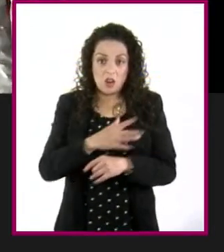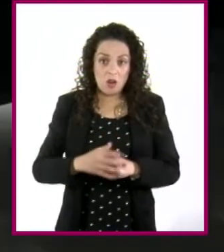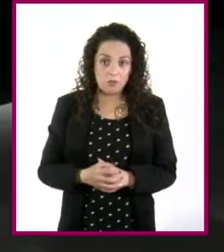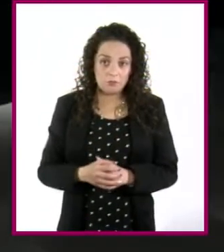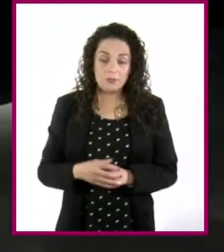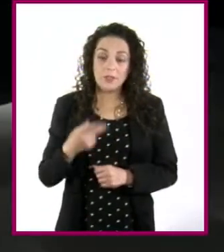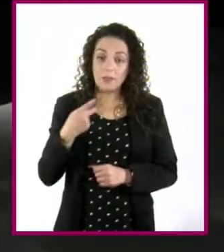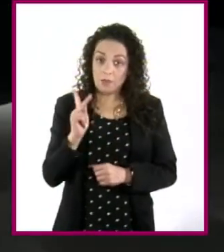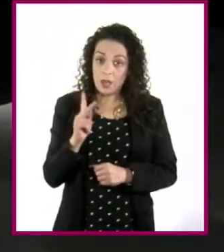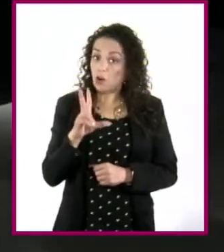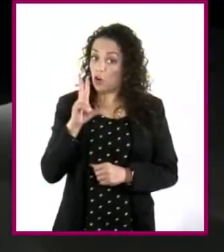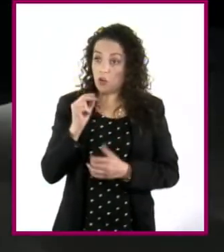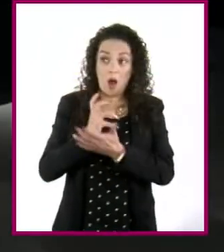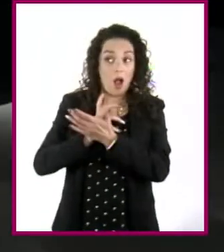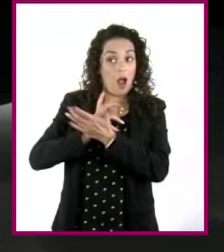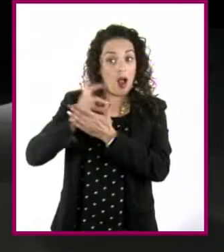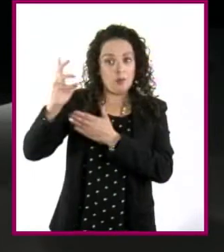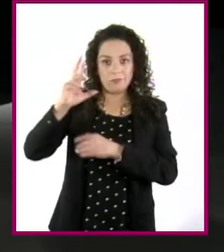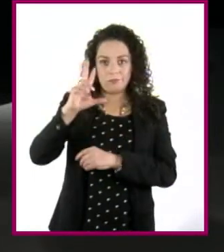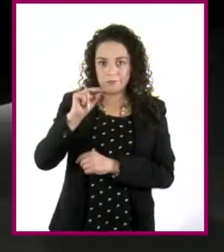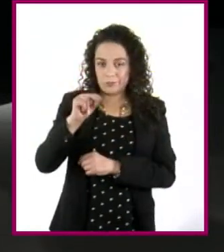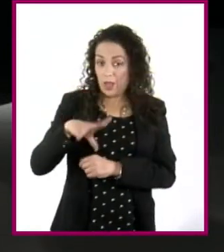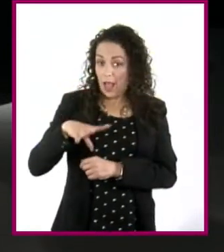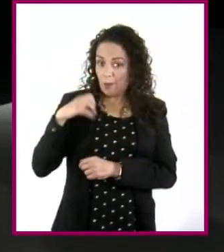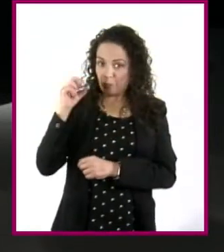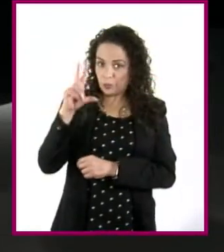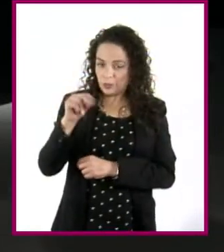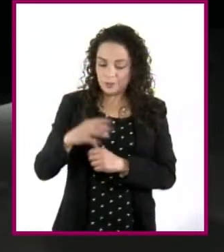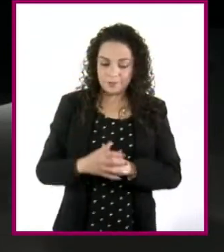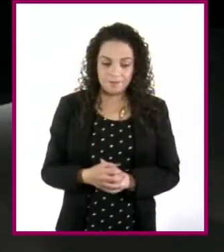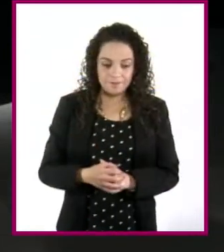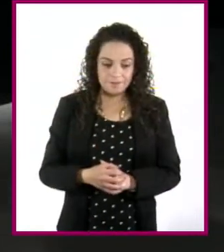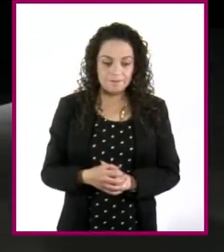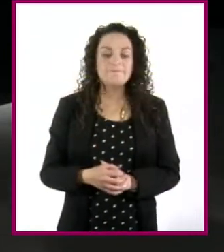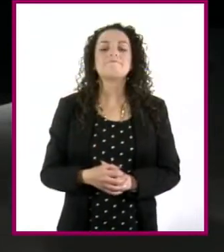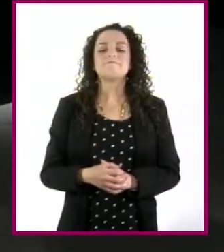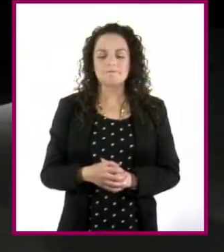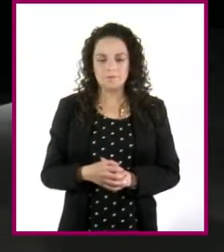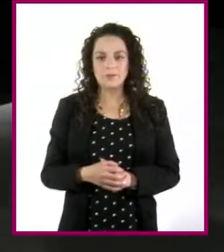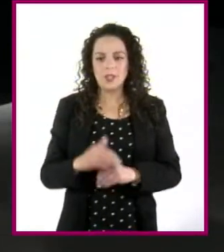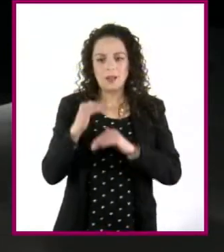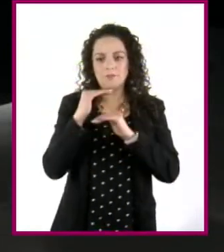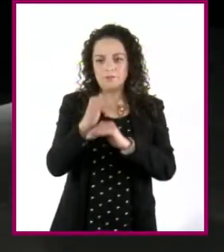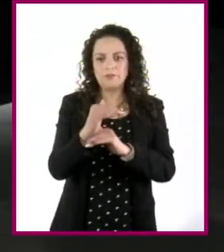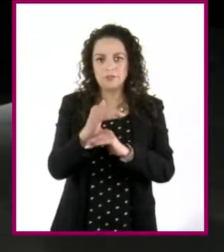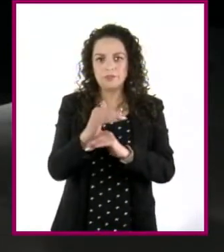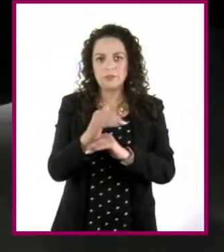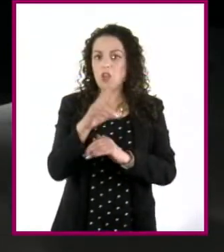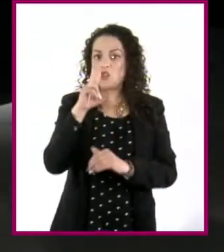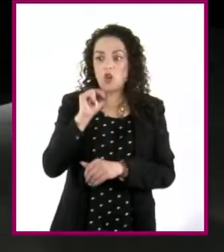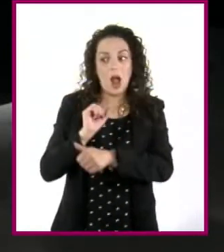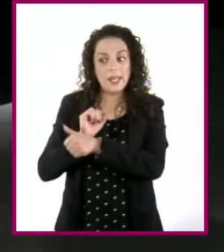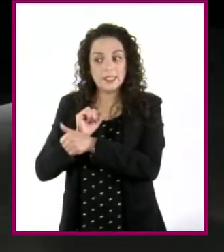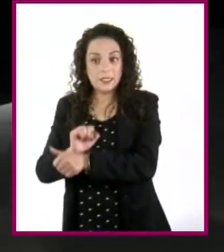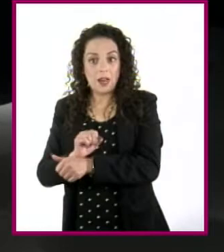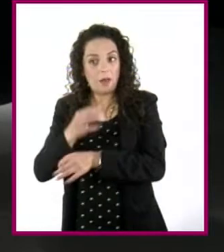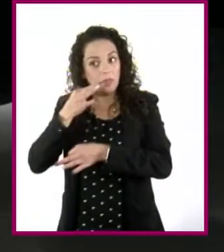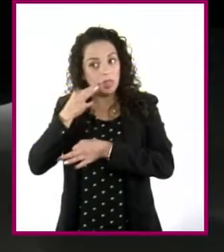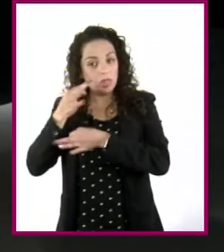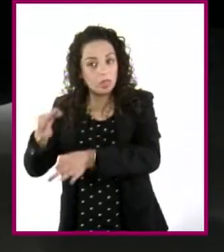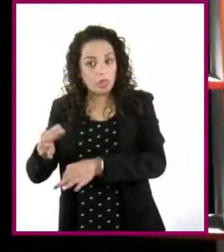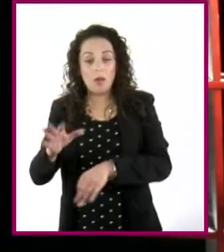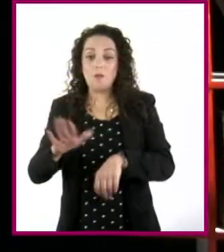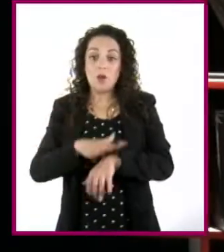moderación. La idea detrás de estas reglas es limitar el placer y no volverse su esclavo, porque hay placeres que traen